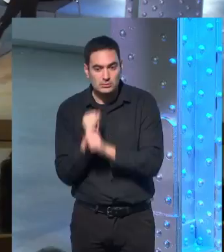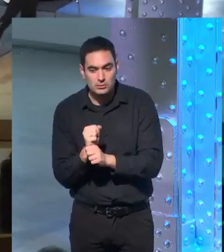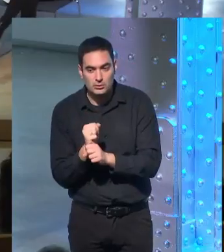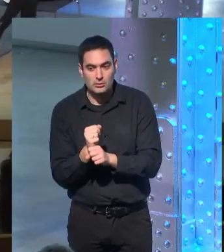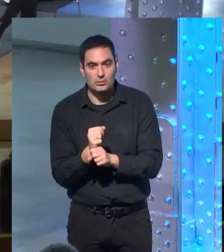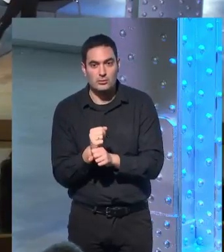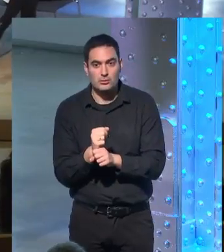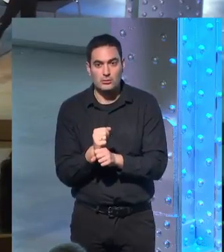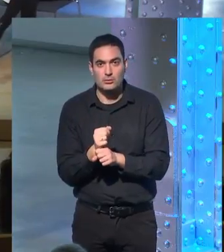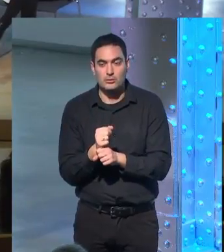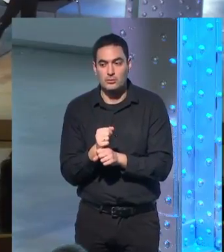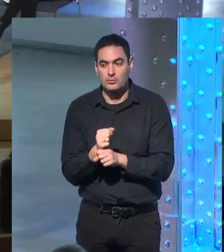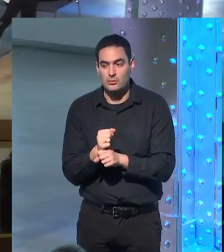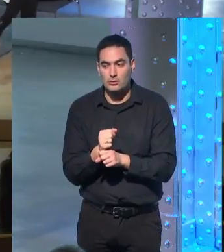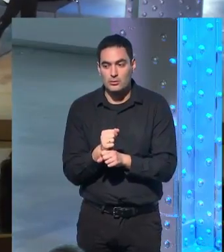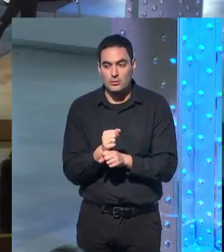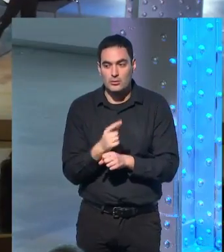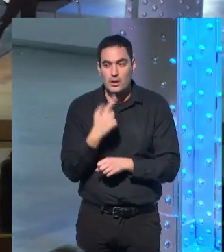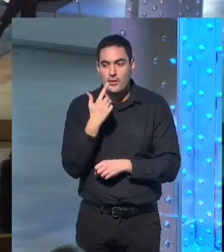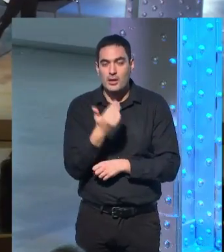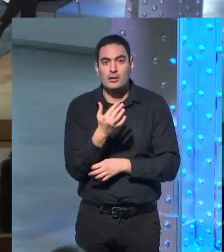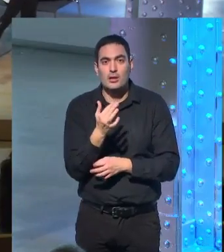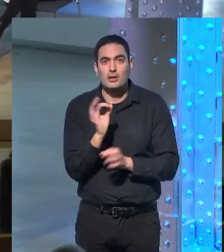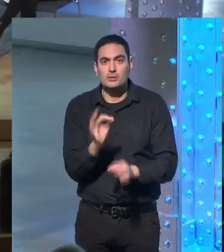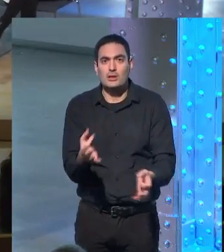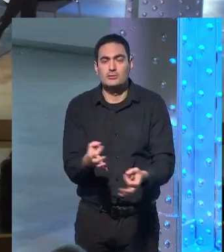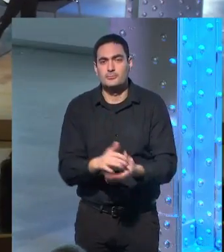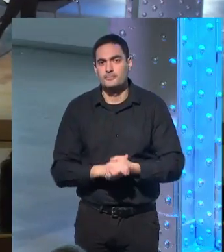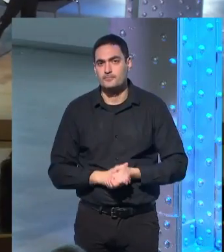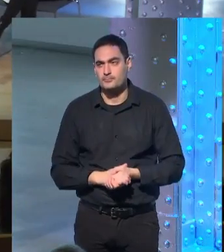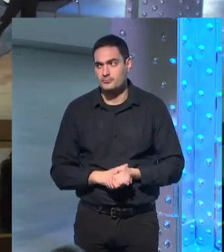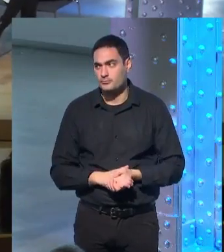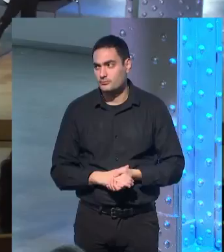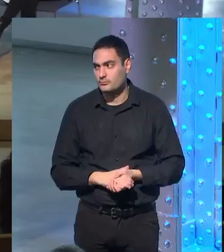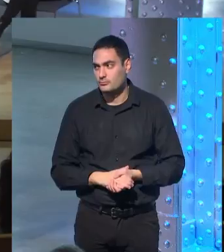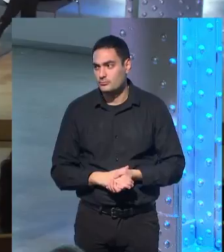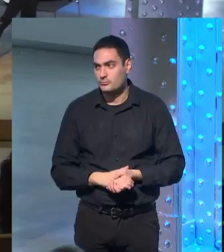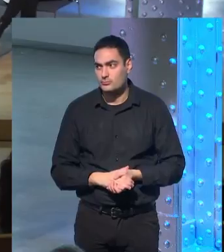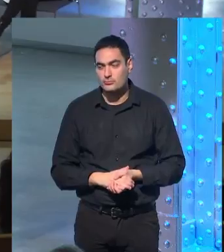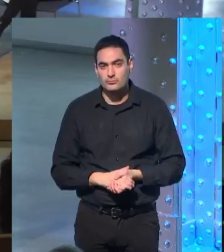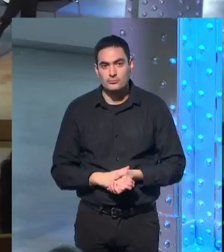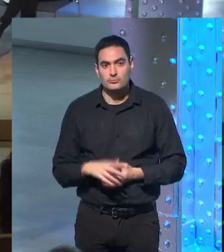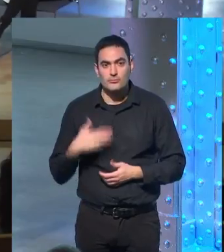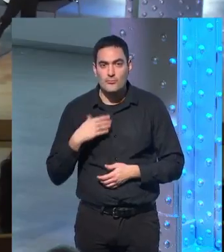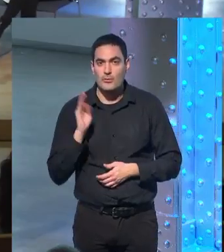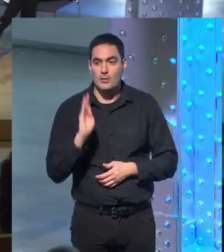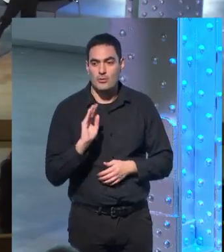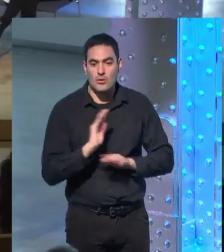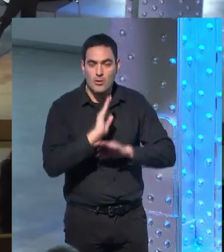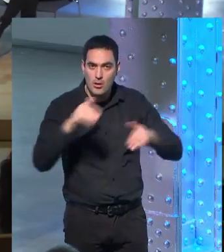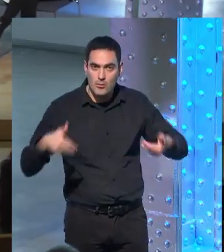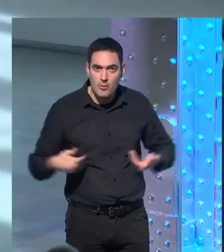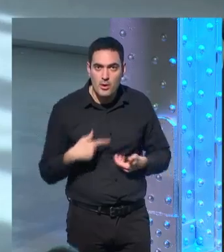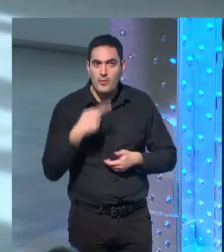vuelvo, cuando ¿Qué les dices preguntas... tú cuando te dicen eso? Pues entonces delante de Dios le empiezo a preguntar, bueno, ¿cuándo lo